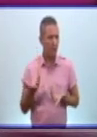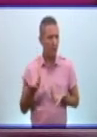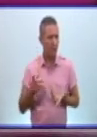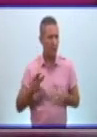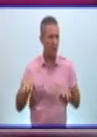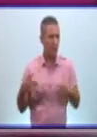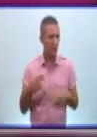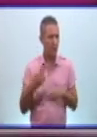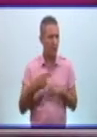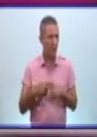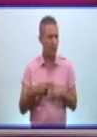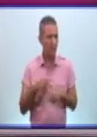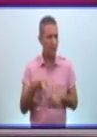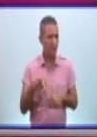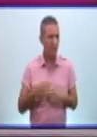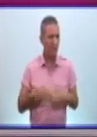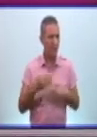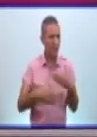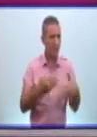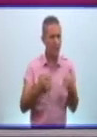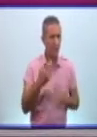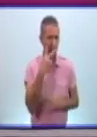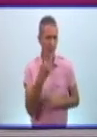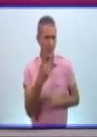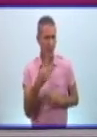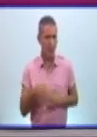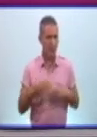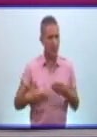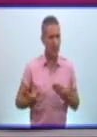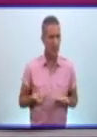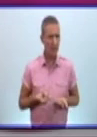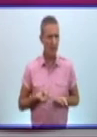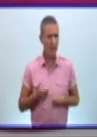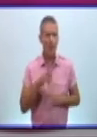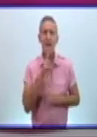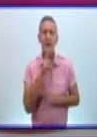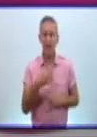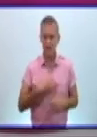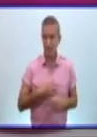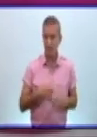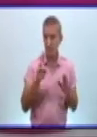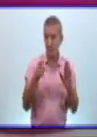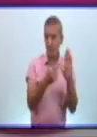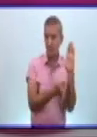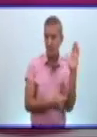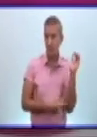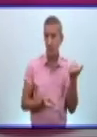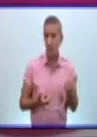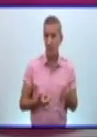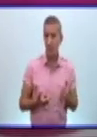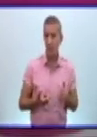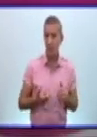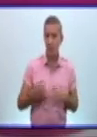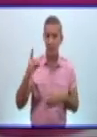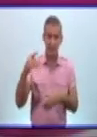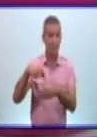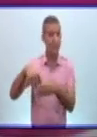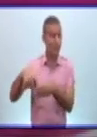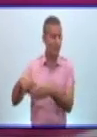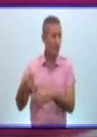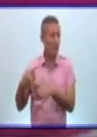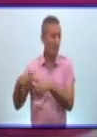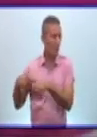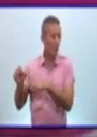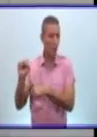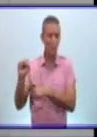fenómeno? Como observarás en la actividad, el agua tiene la propiedad de disolver otros materiales. El